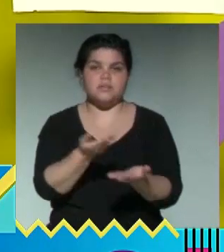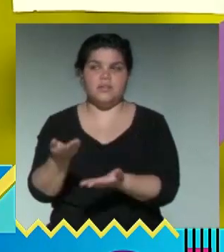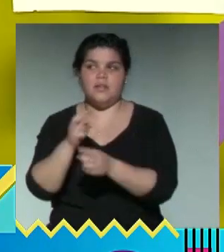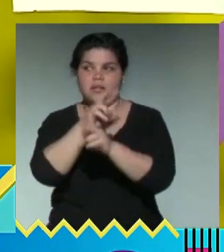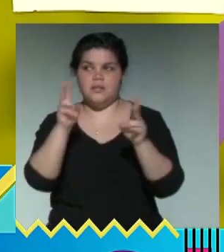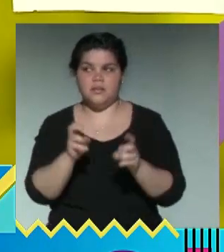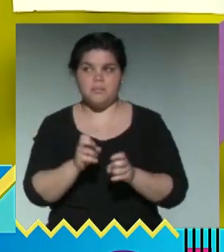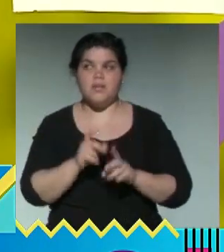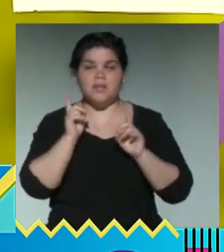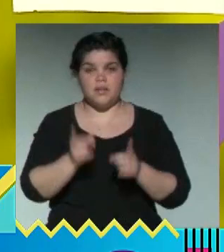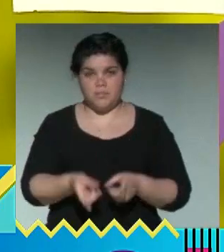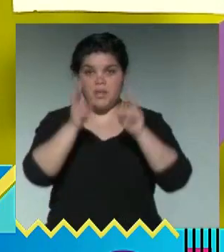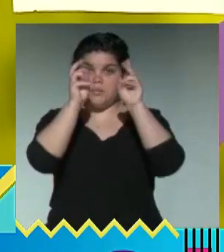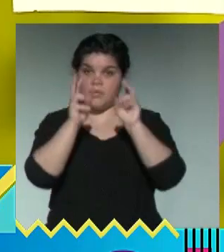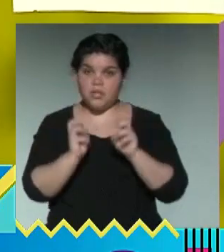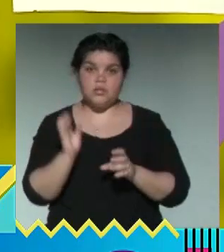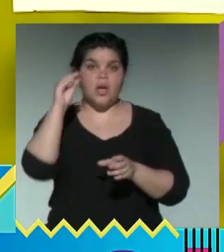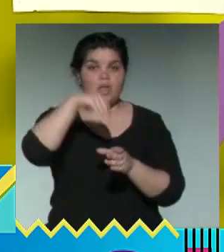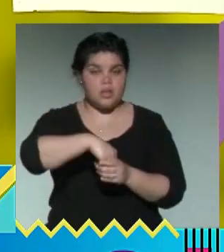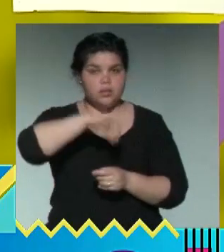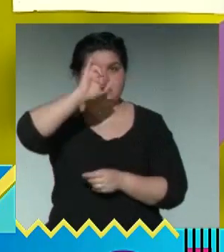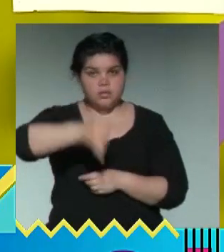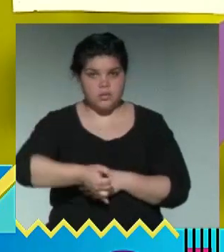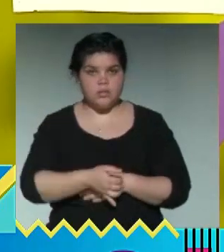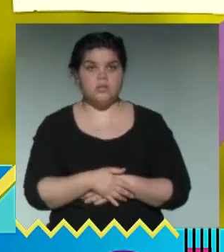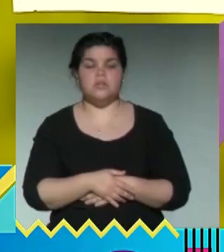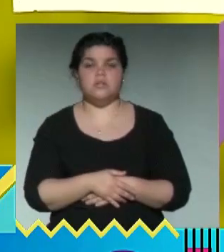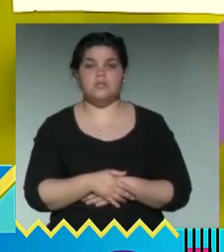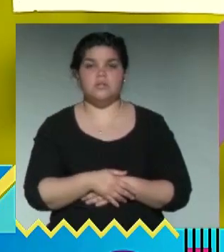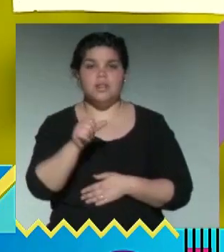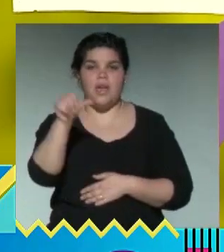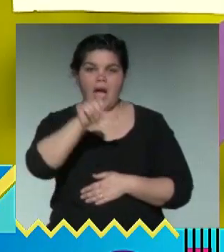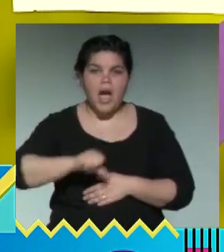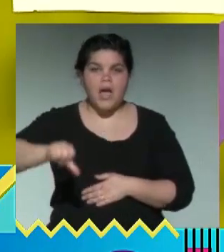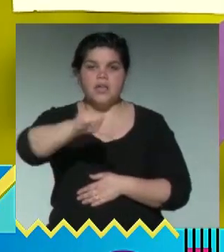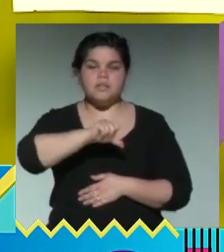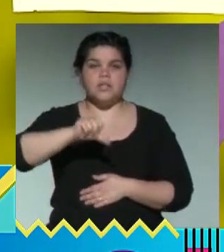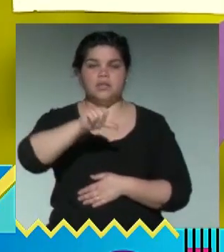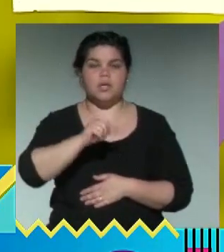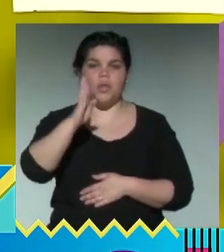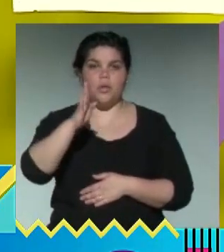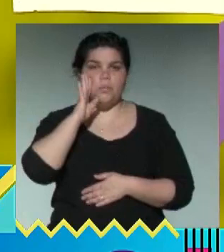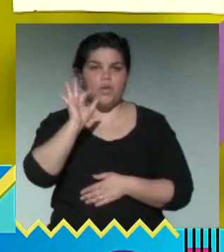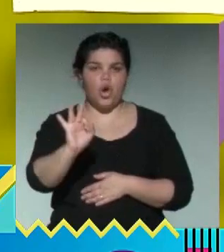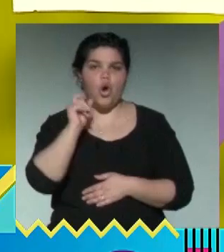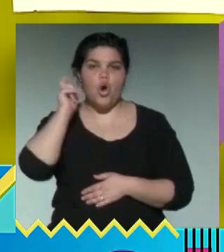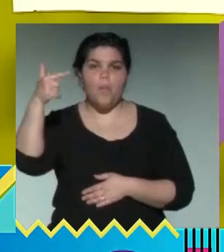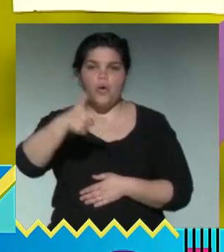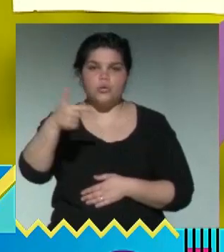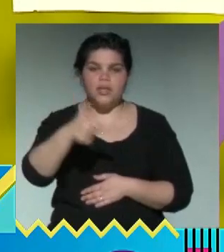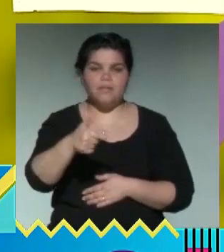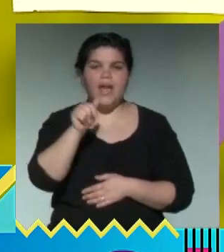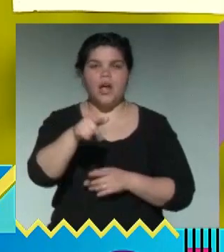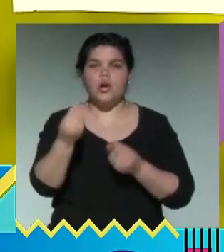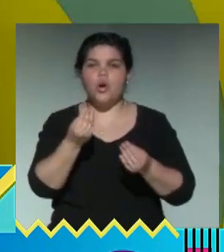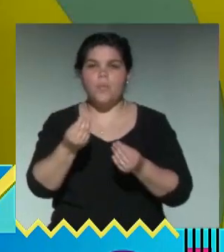temática, estuvo en la investigación, fue parte de una investigación de la obtención de aceites para biocombustibles a través de microalgas. Así que